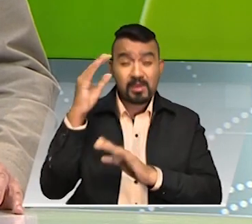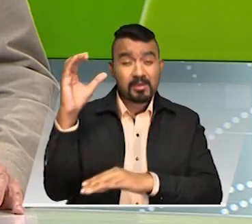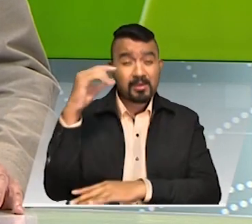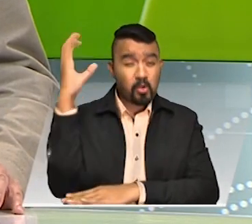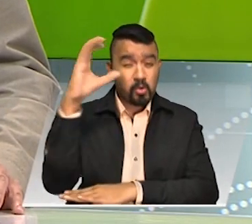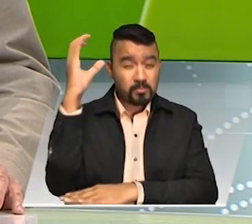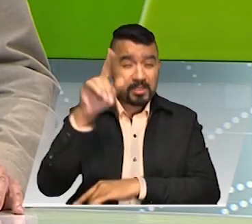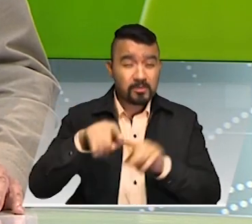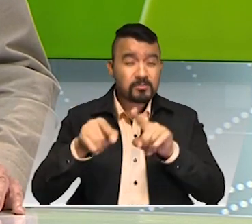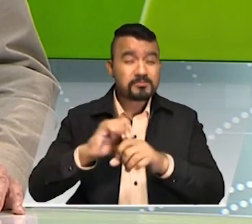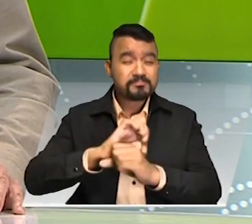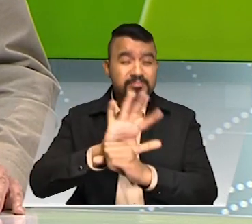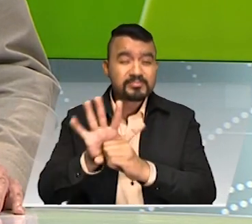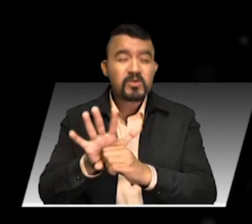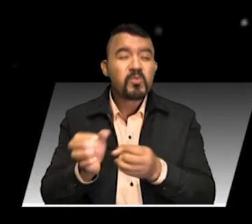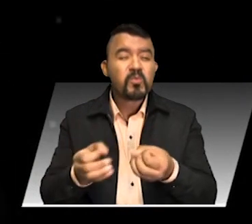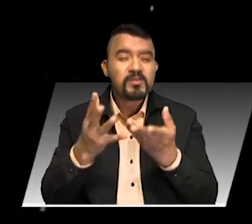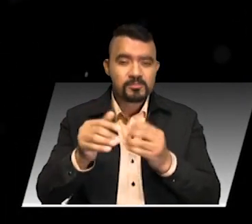29.665 casos activos.